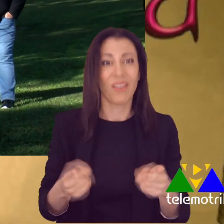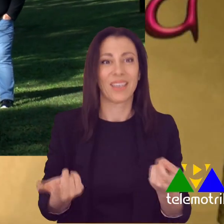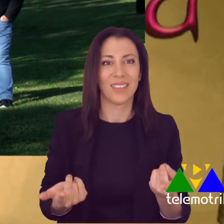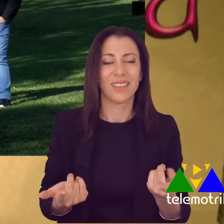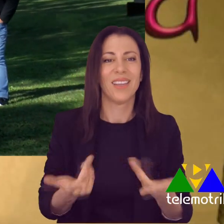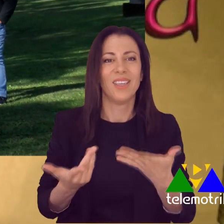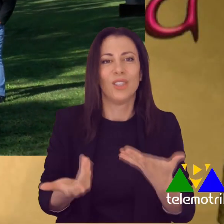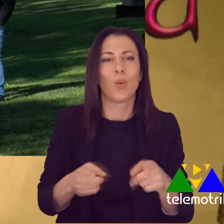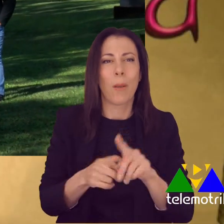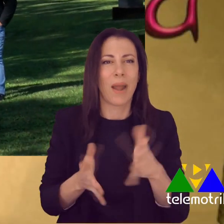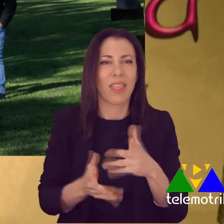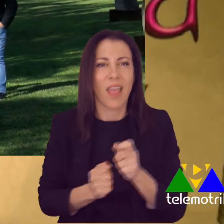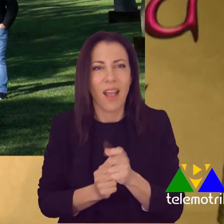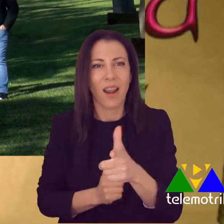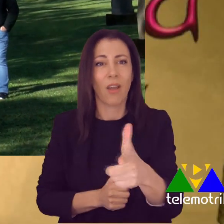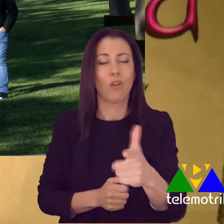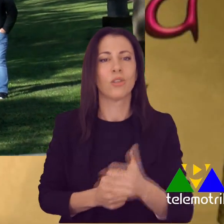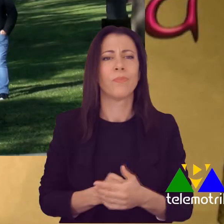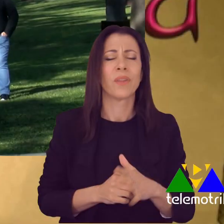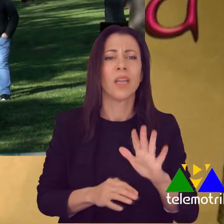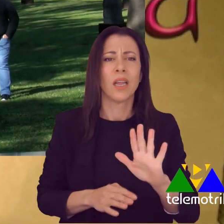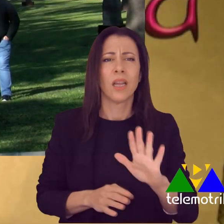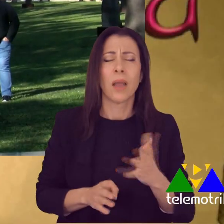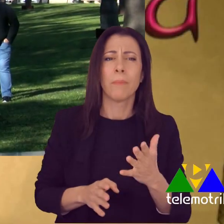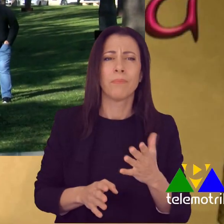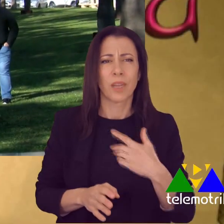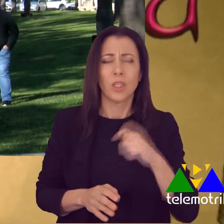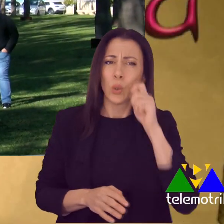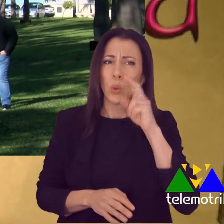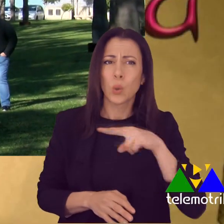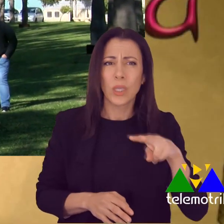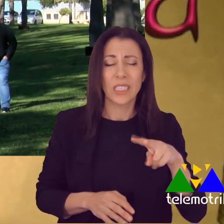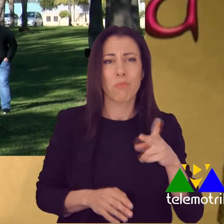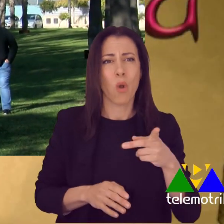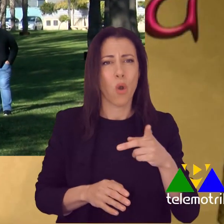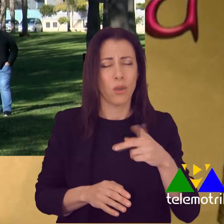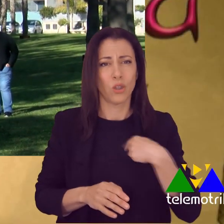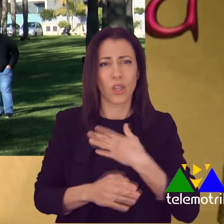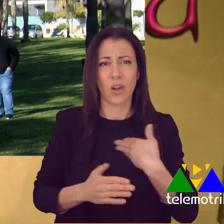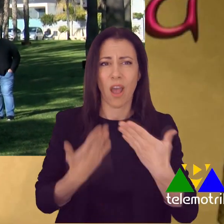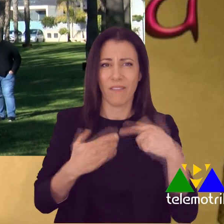poco al alejamiento. Además hemos jugado un poco al turismo, ya que hemos mencionado estos bloques, estos edificios y tal,